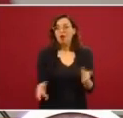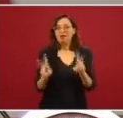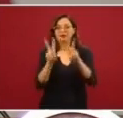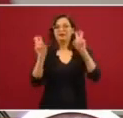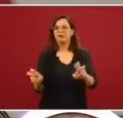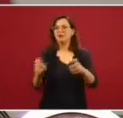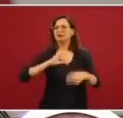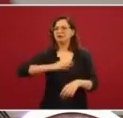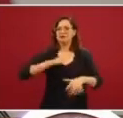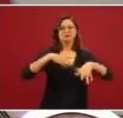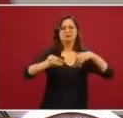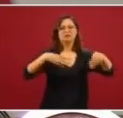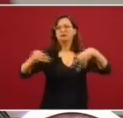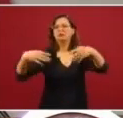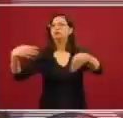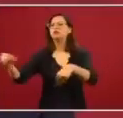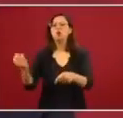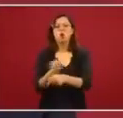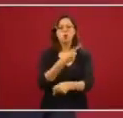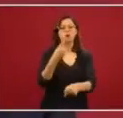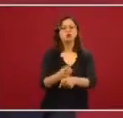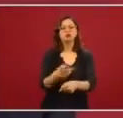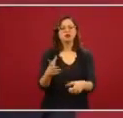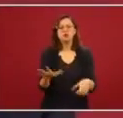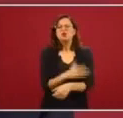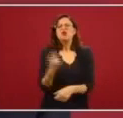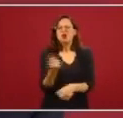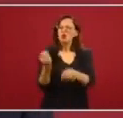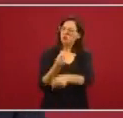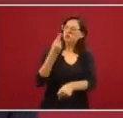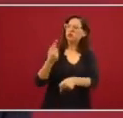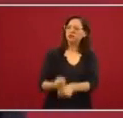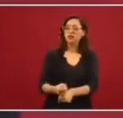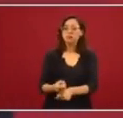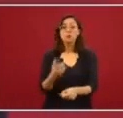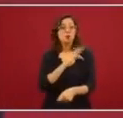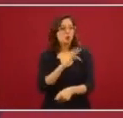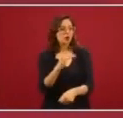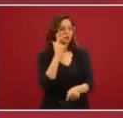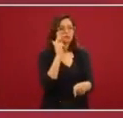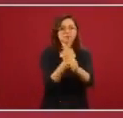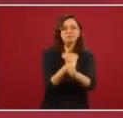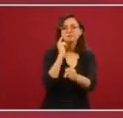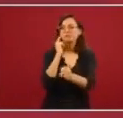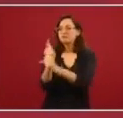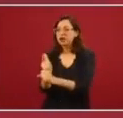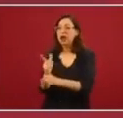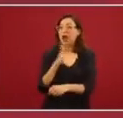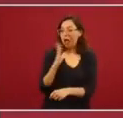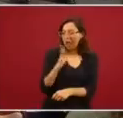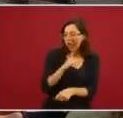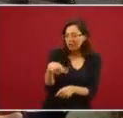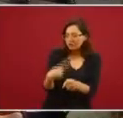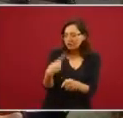poder reforzar las capacidades de detección las capacidades de aislar a los casos que